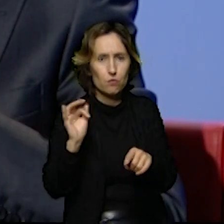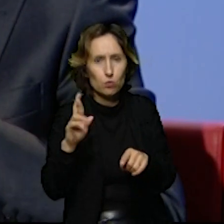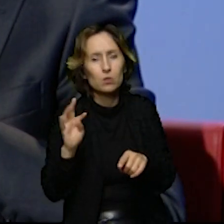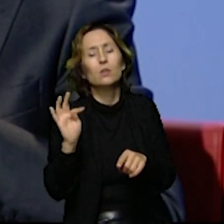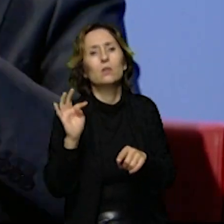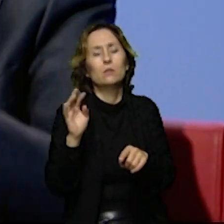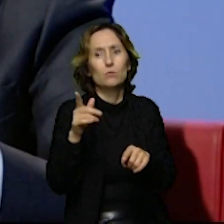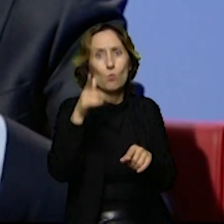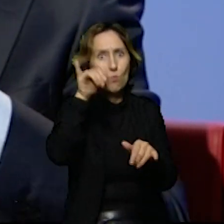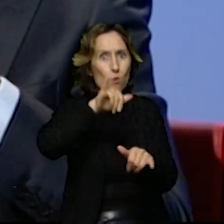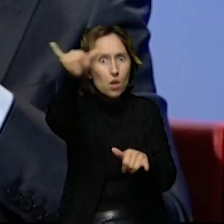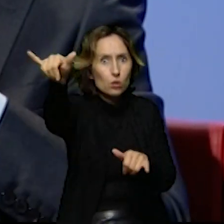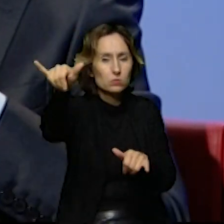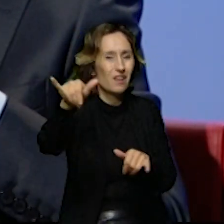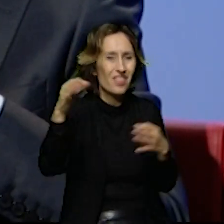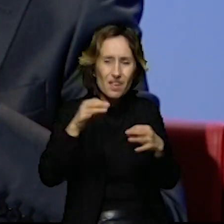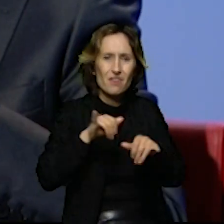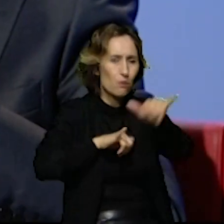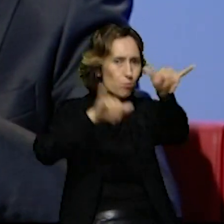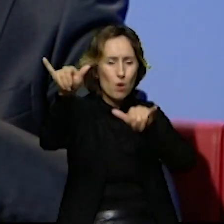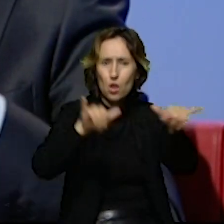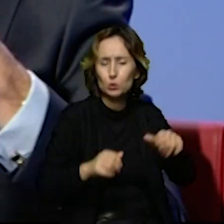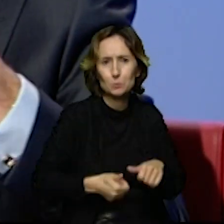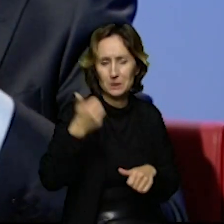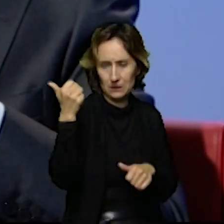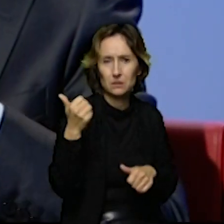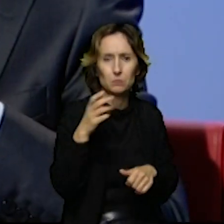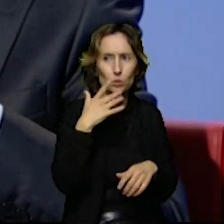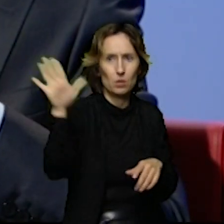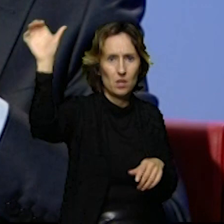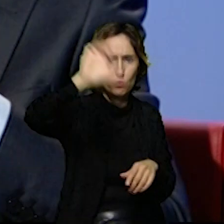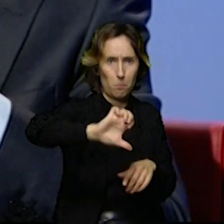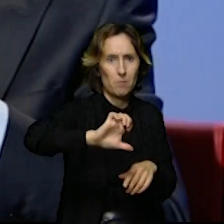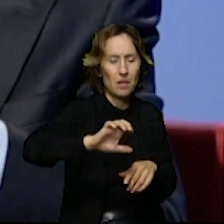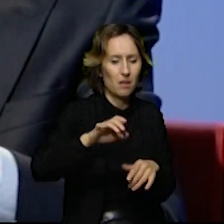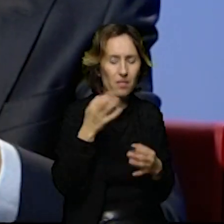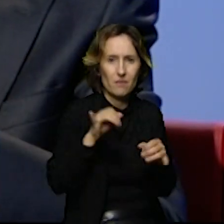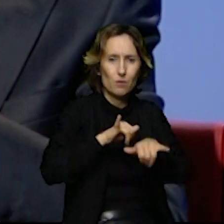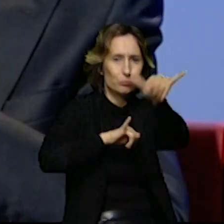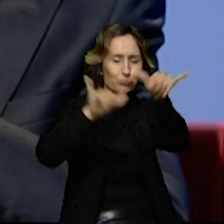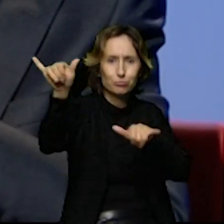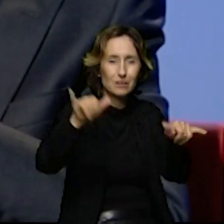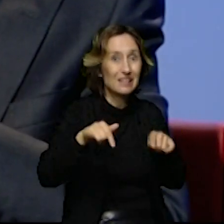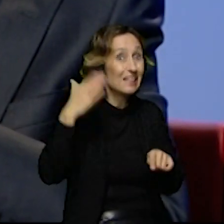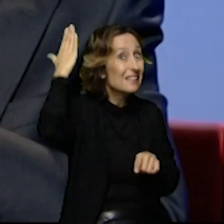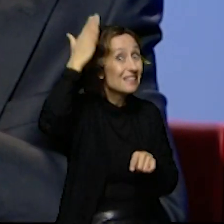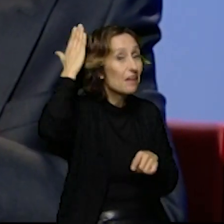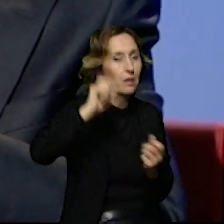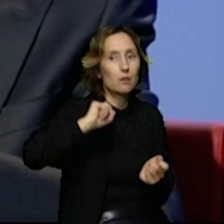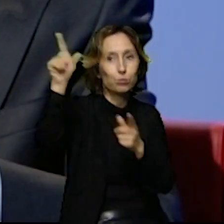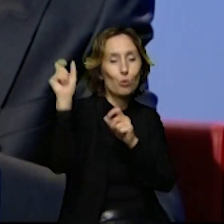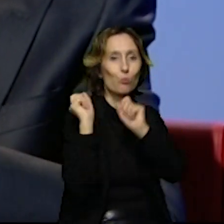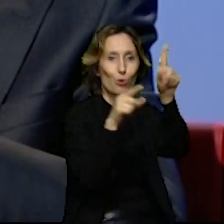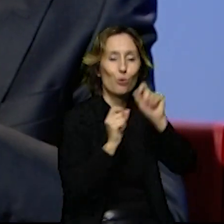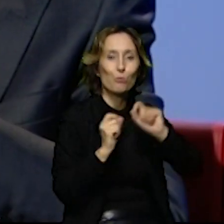existen, debería haber más vuelos en relación con Europa, porque Navarra es una comunidad muy exportadora.